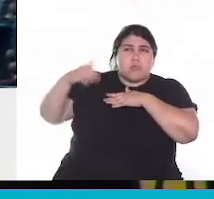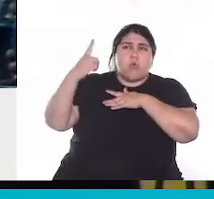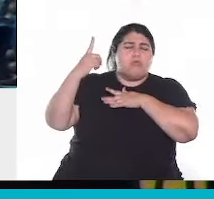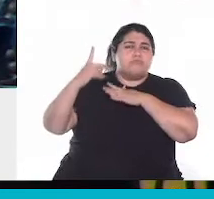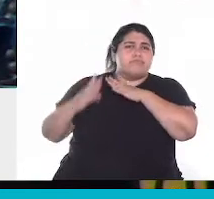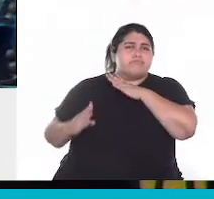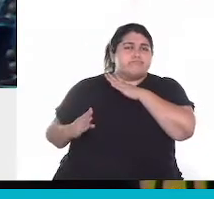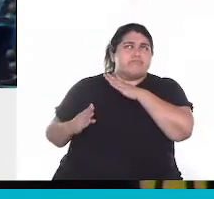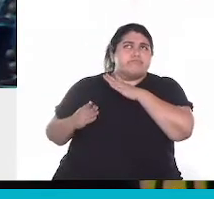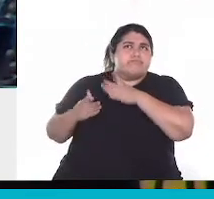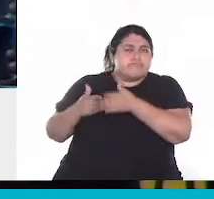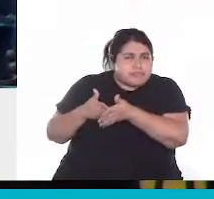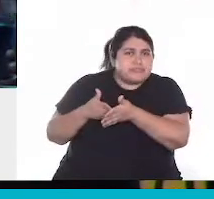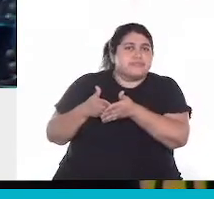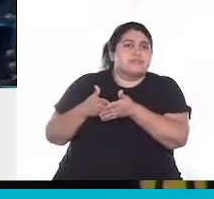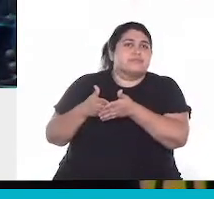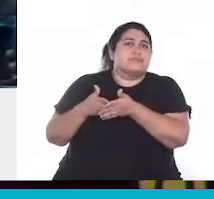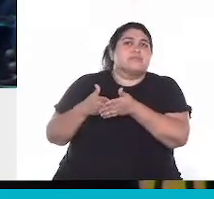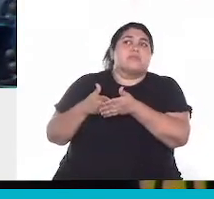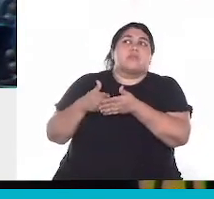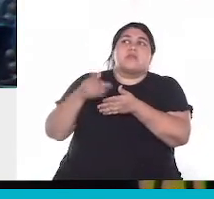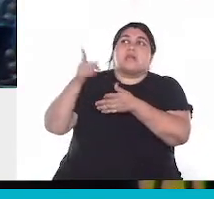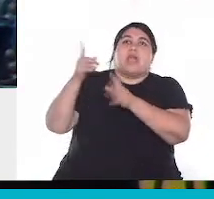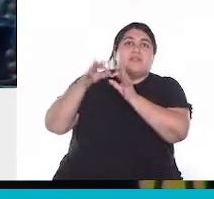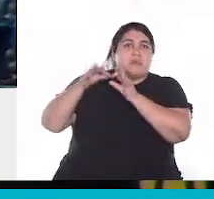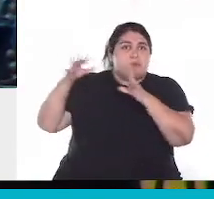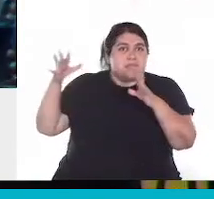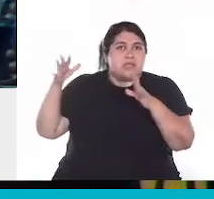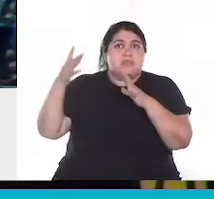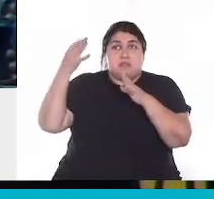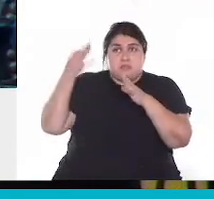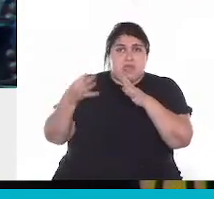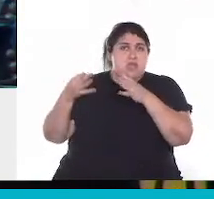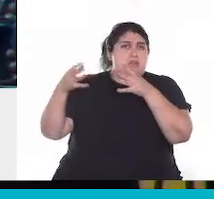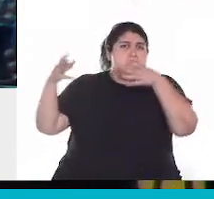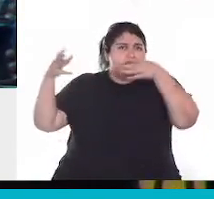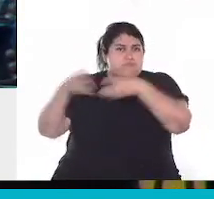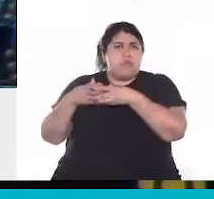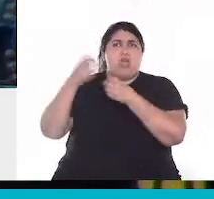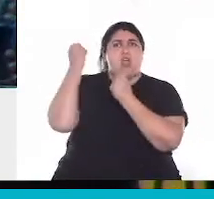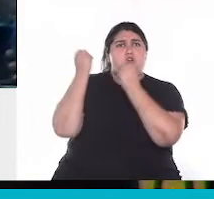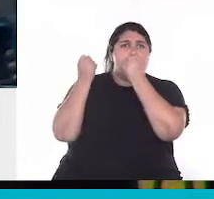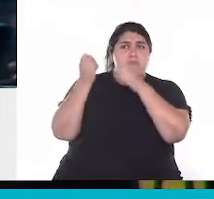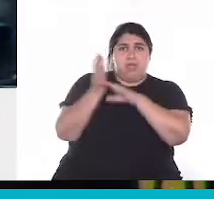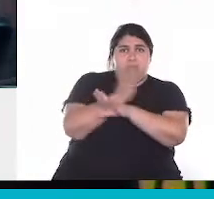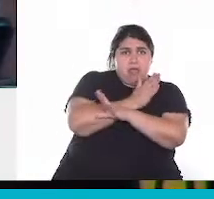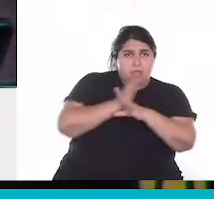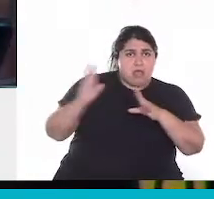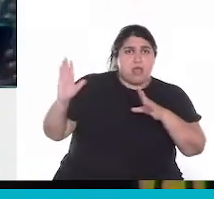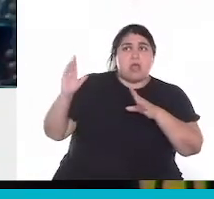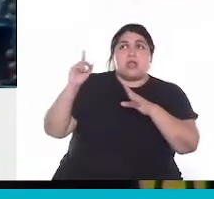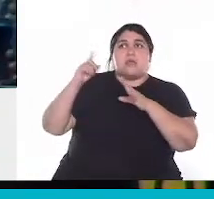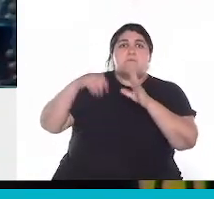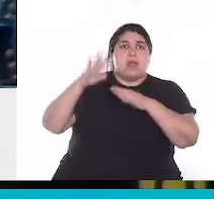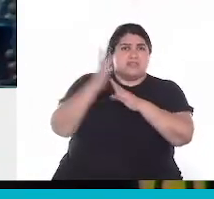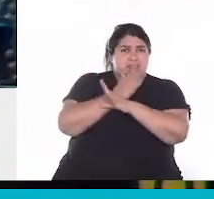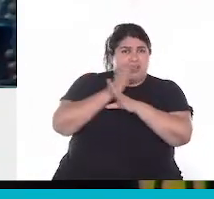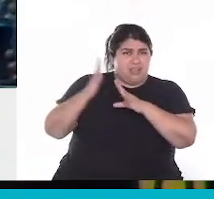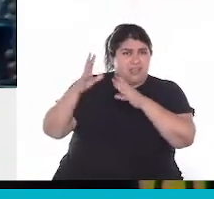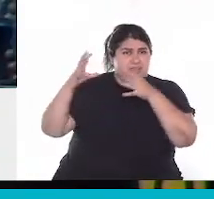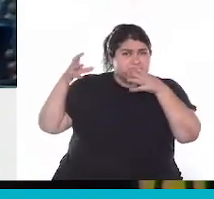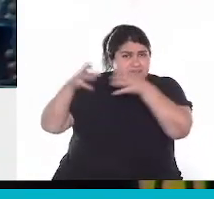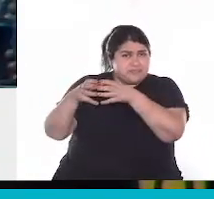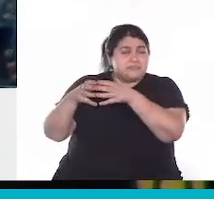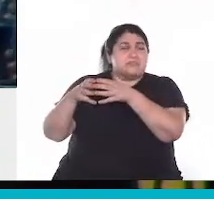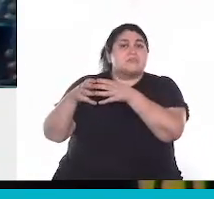no solamente no es independiente de los poderes fácticos de la economía y de los poderes concentrados de la economía,